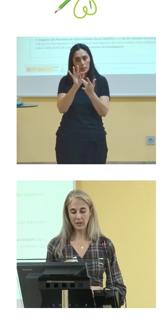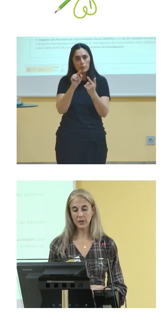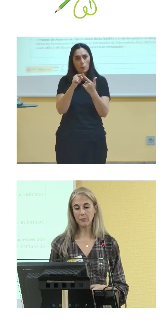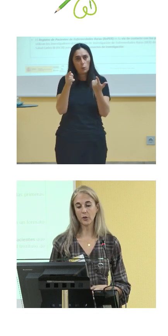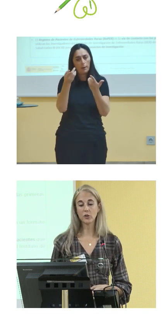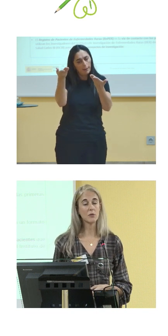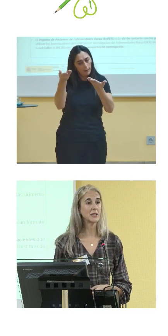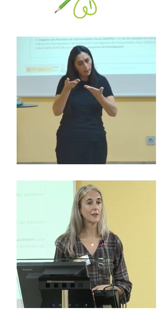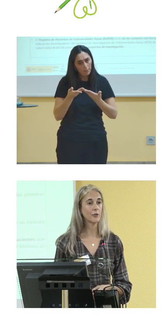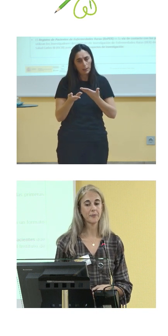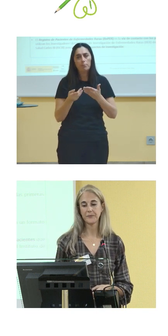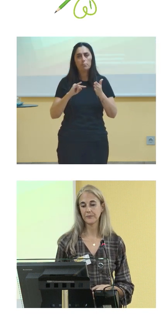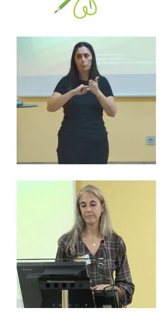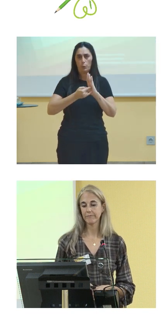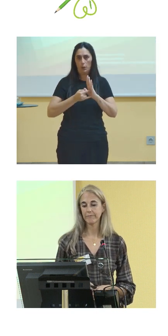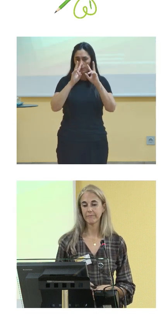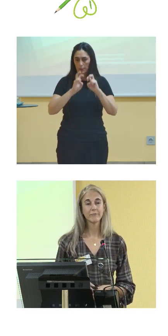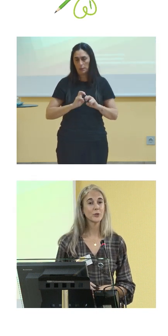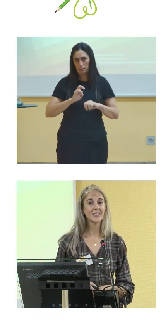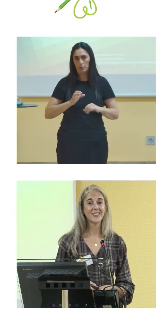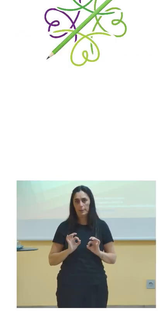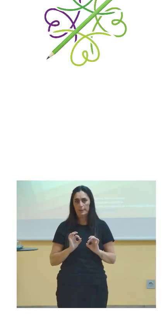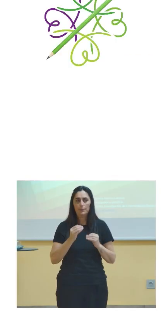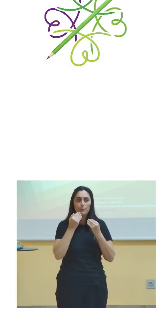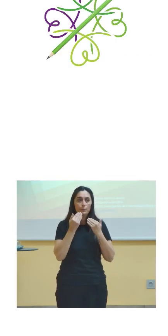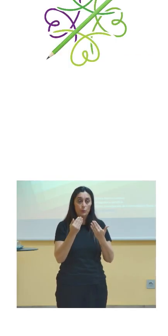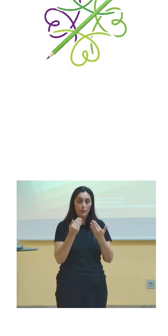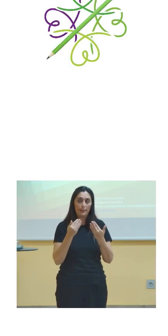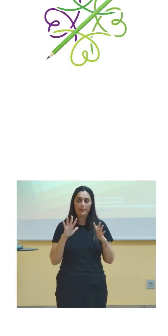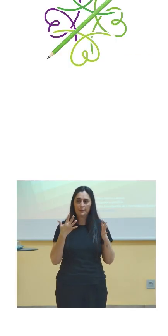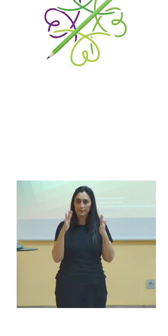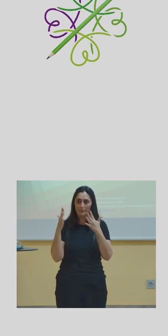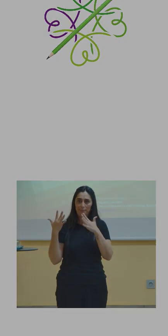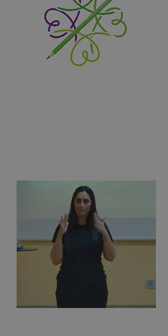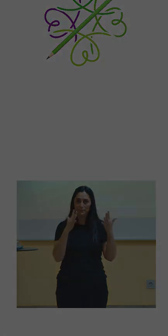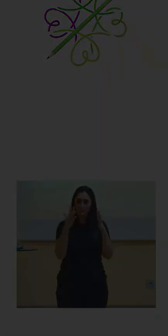invitarles a que participen en proyectos de investigación. Muchas gracias.